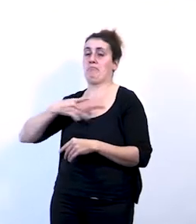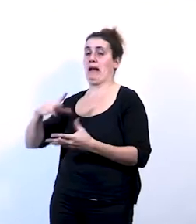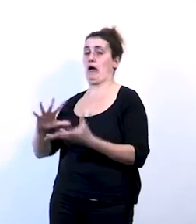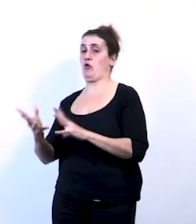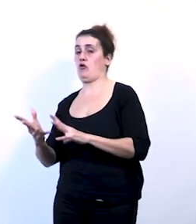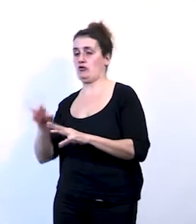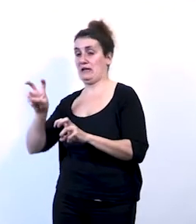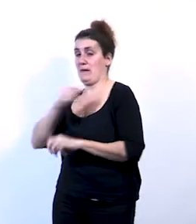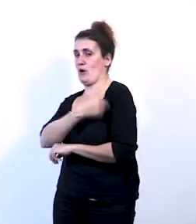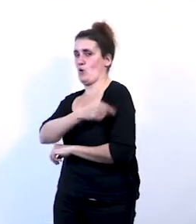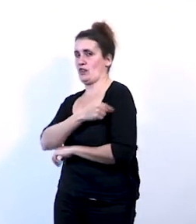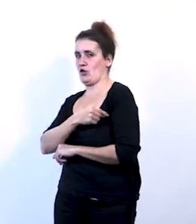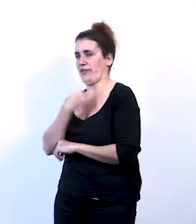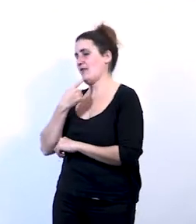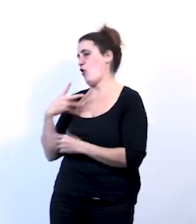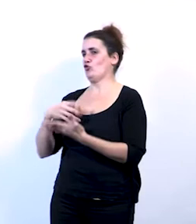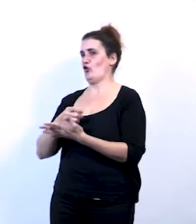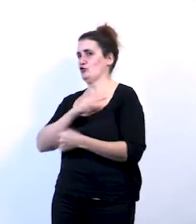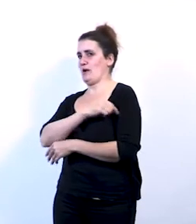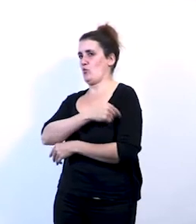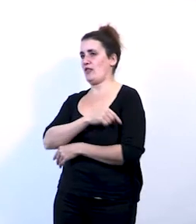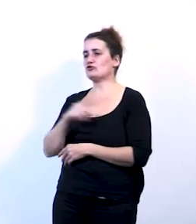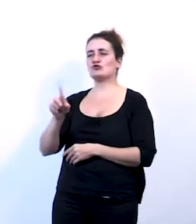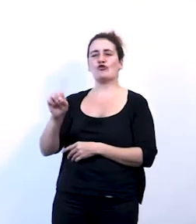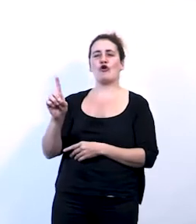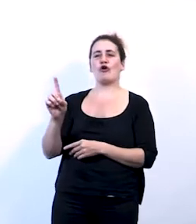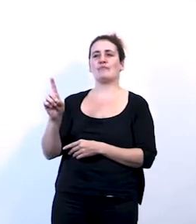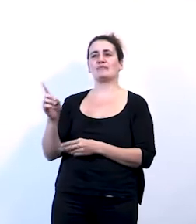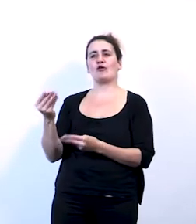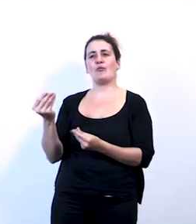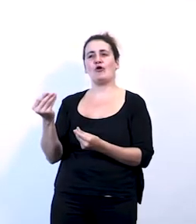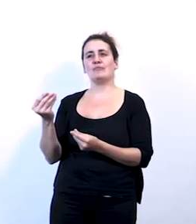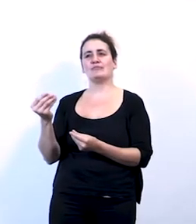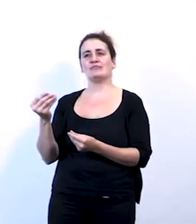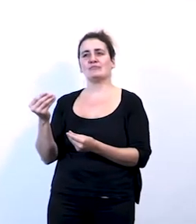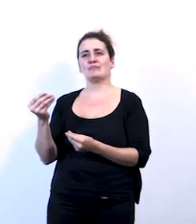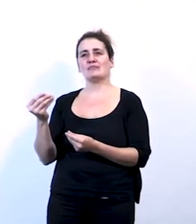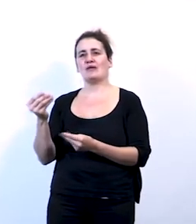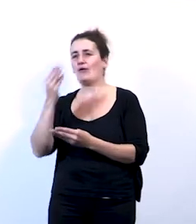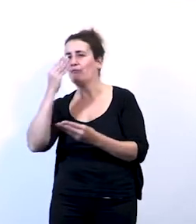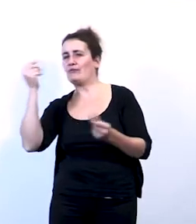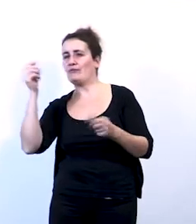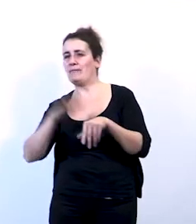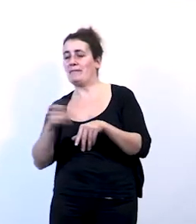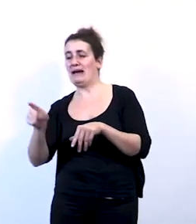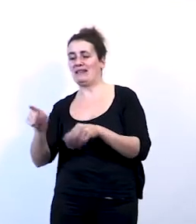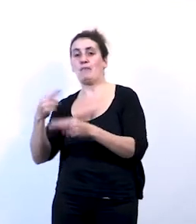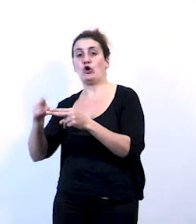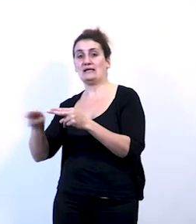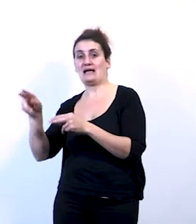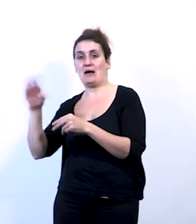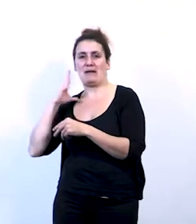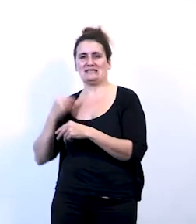de la vacunación, no deje de evidenciar su política hacia Palestina? Es decir, creo que en cierto modo